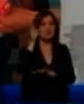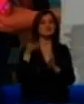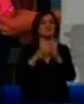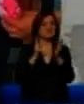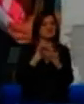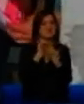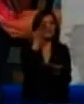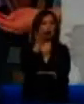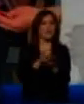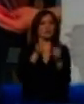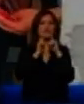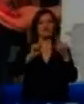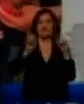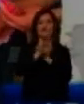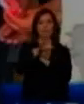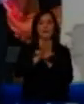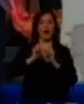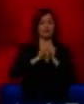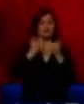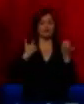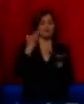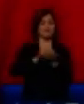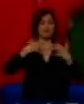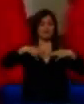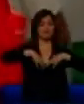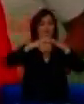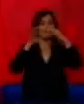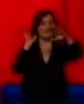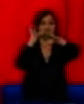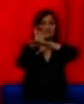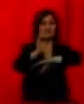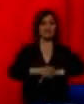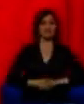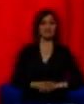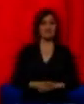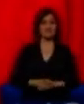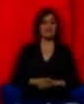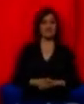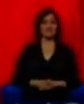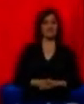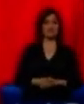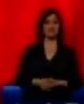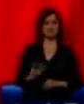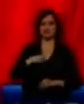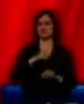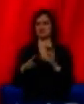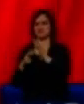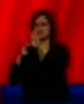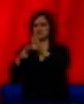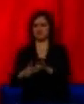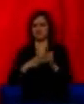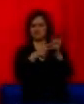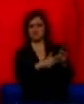propuestas de campaña para reactivar la economía en el Ecuador. dar crédito abierto a todos